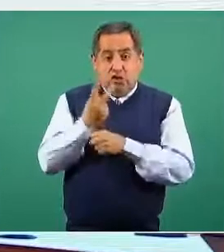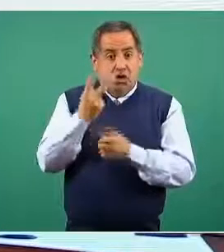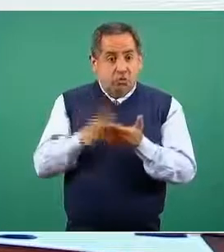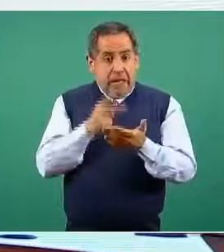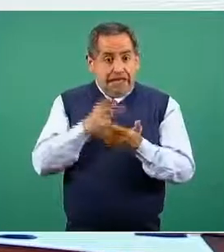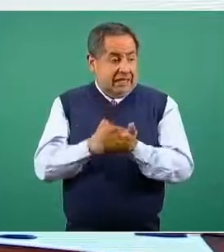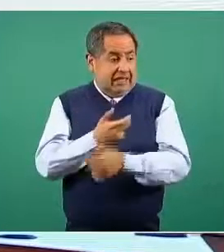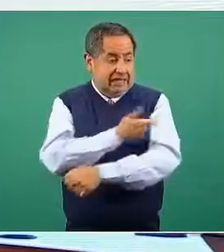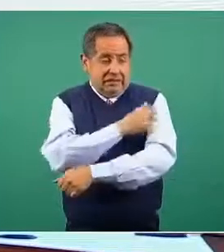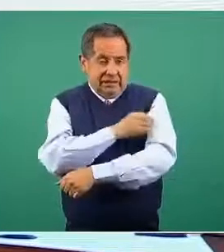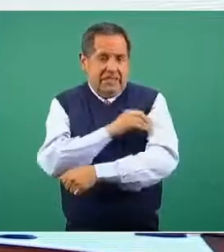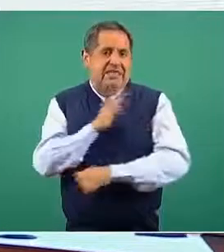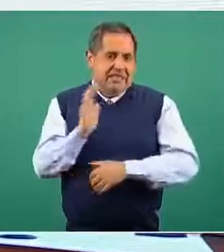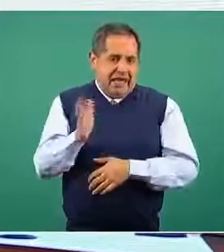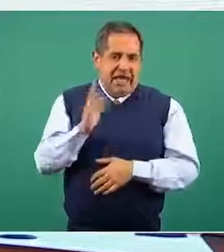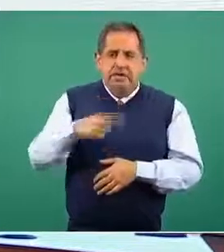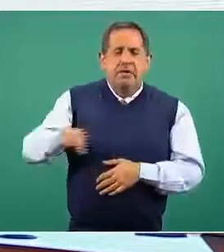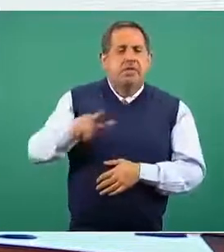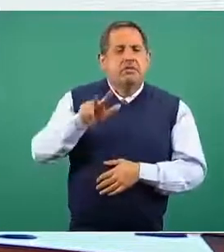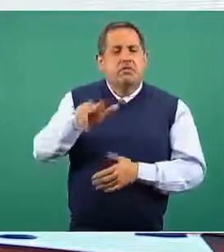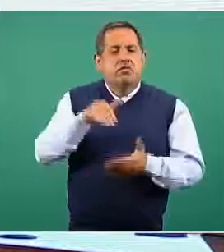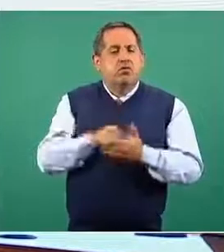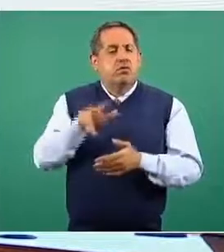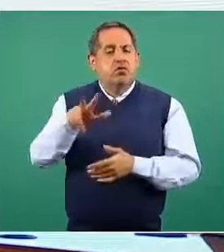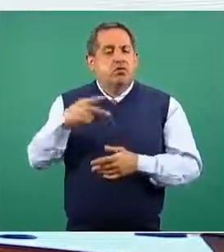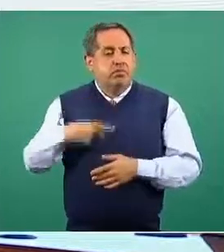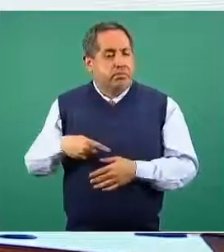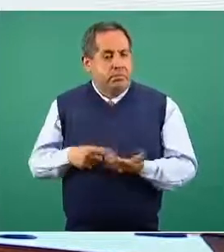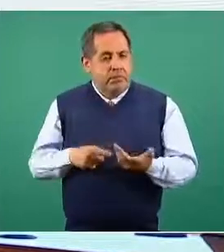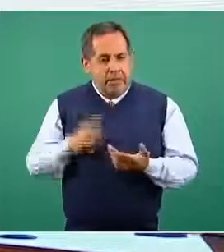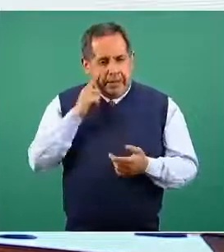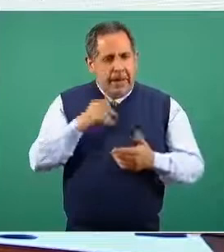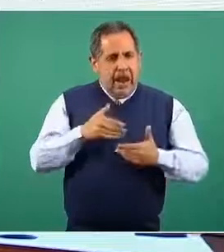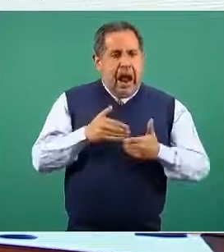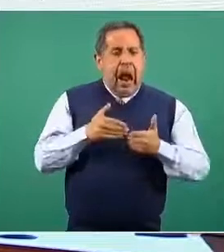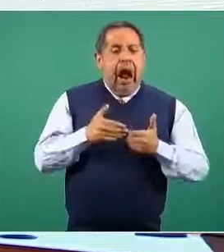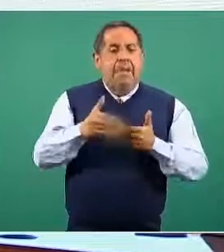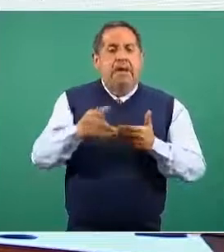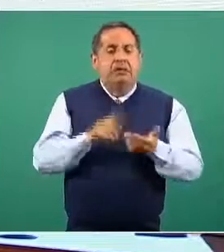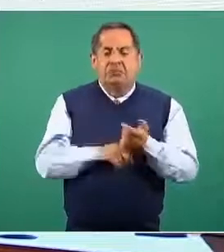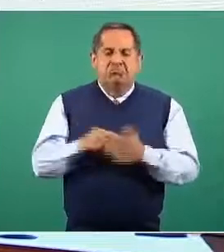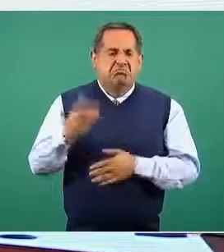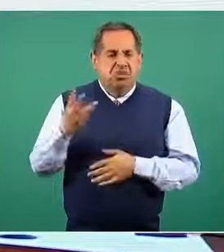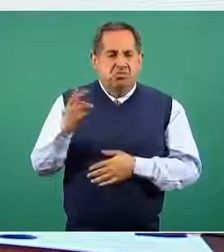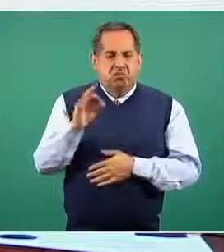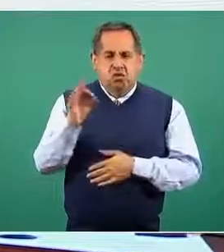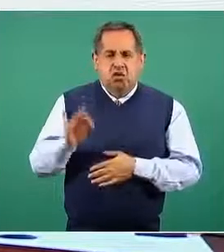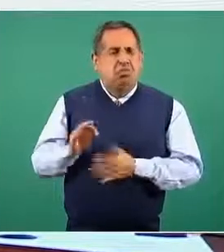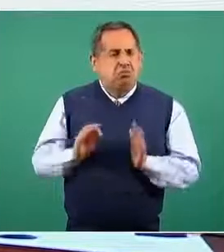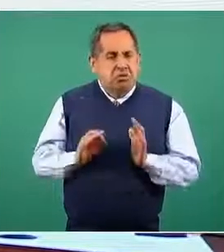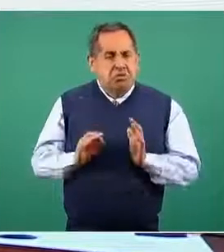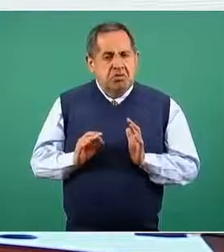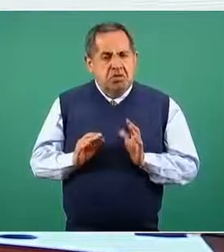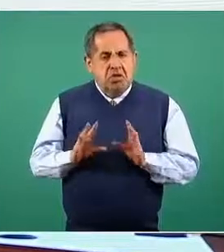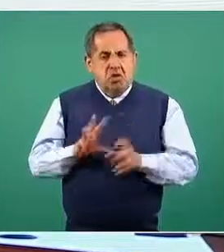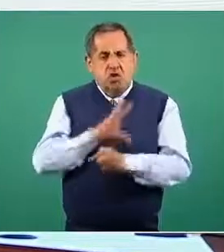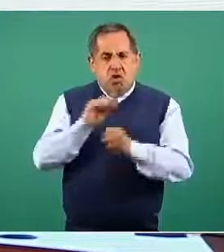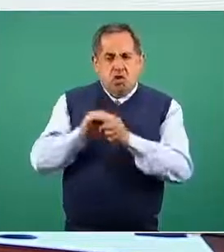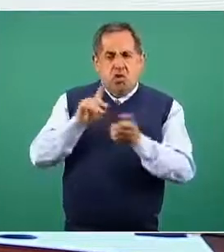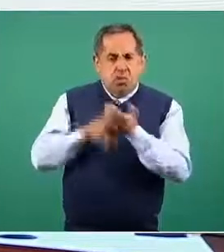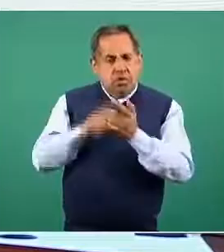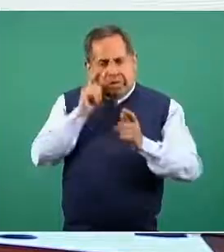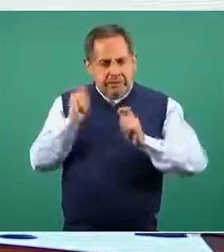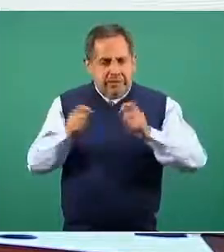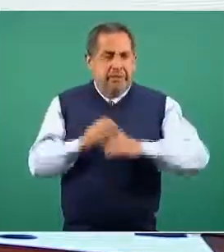su segunda dosis. Y por eso podemos ver el porcentaje de avance, 3%, esto con respecto a